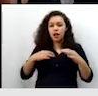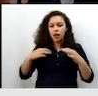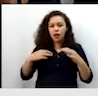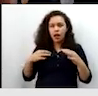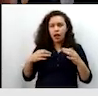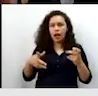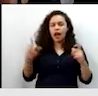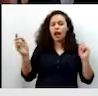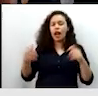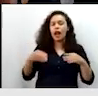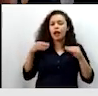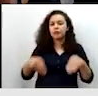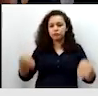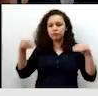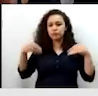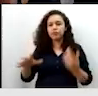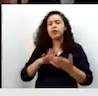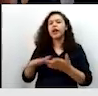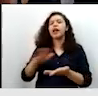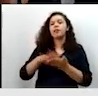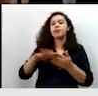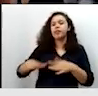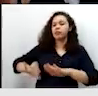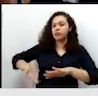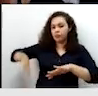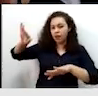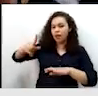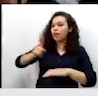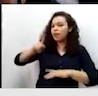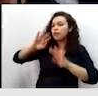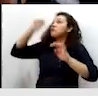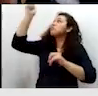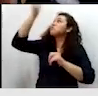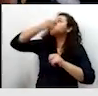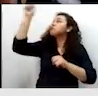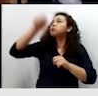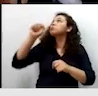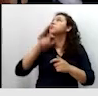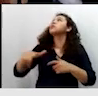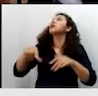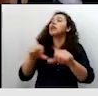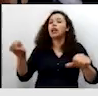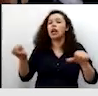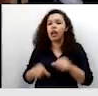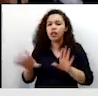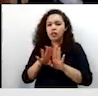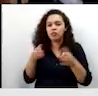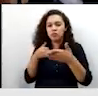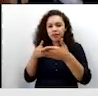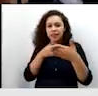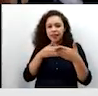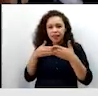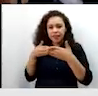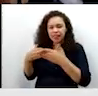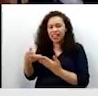los acabados como pisos, paredes, techos. A lo mejor las áreas más inaccesibles